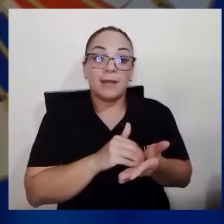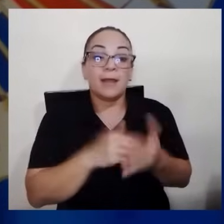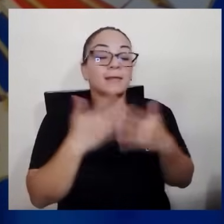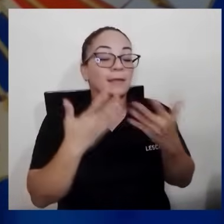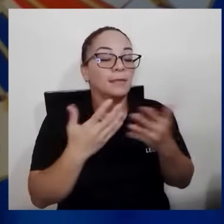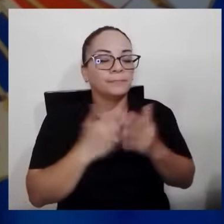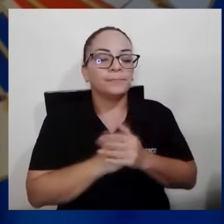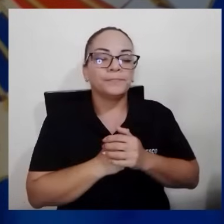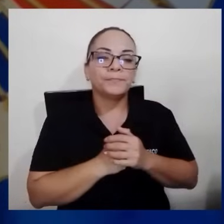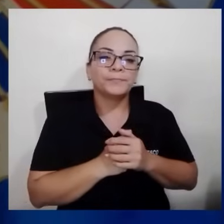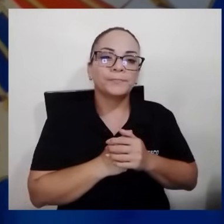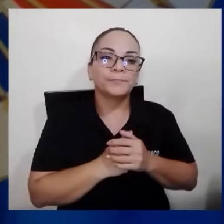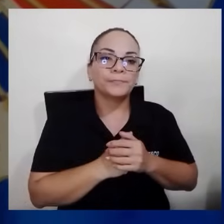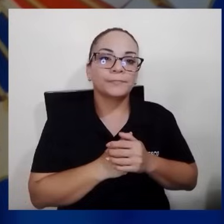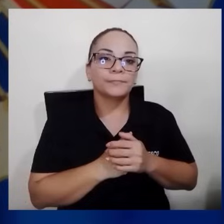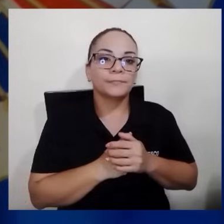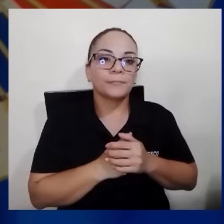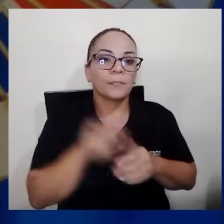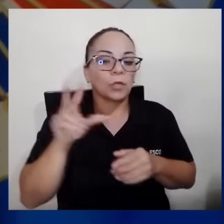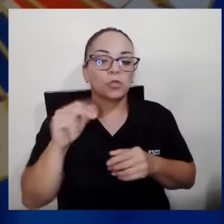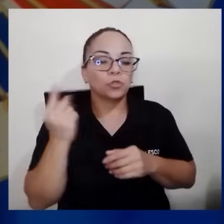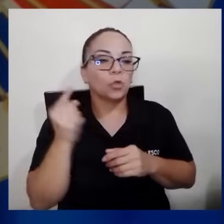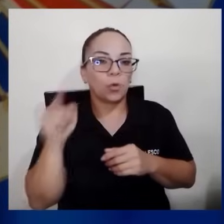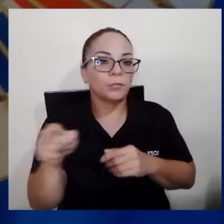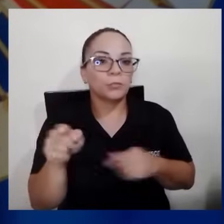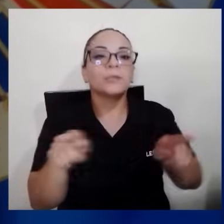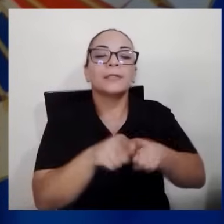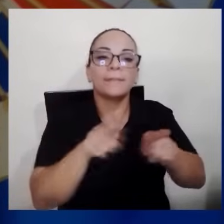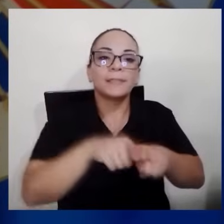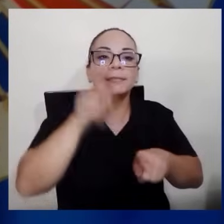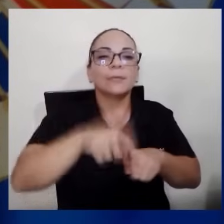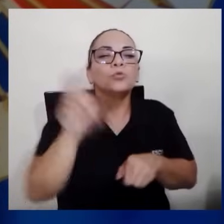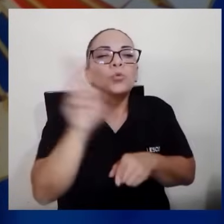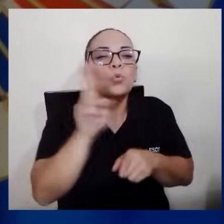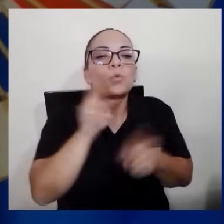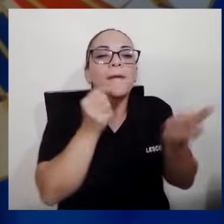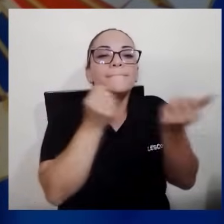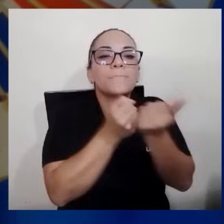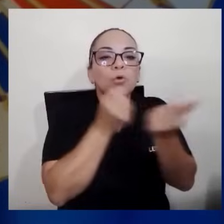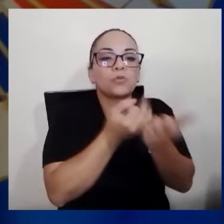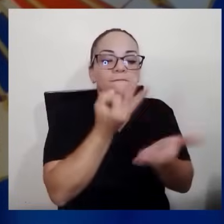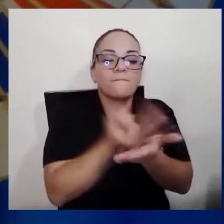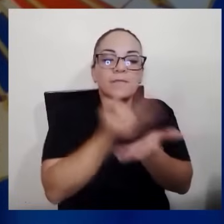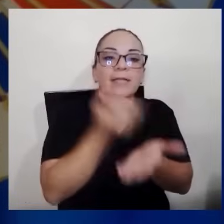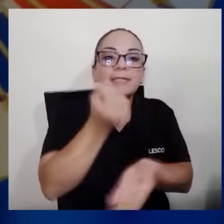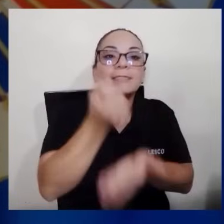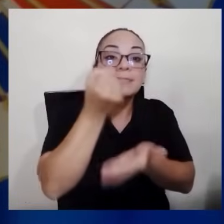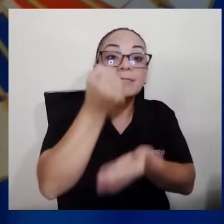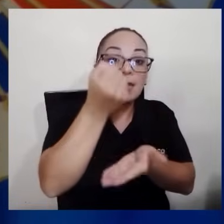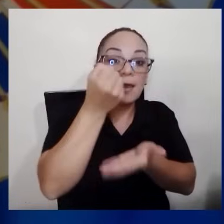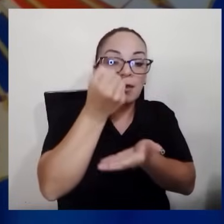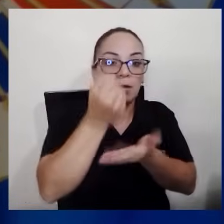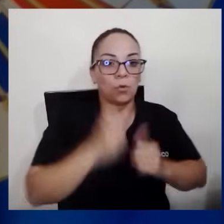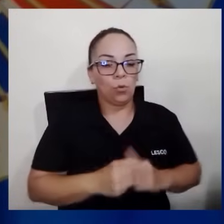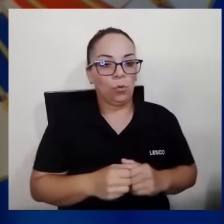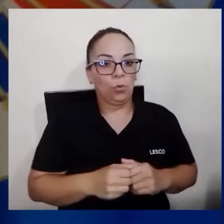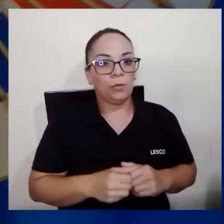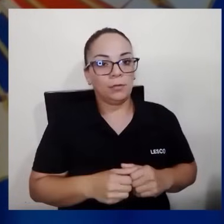eso urge el apoyo financiero a quienes directamente